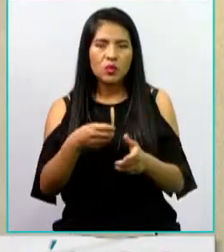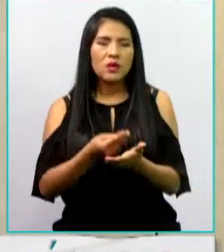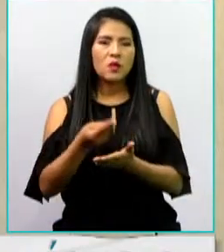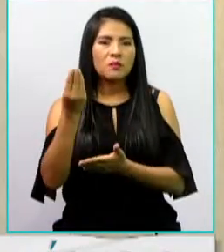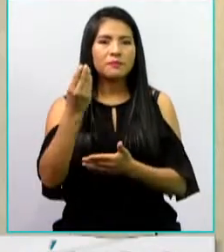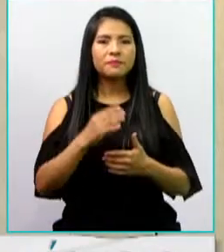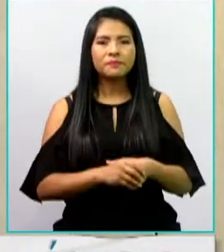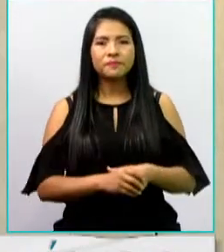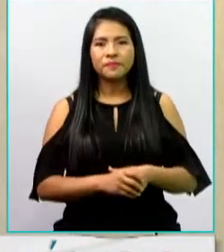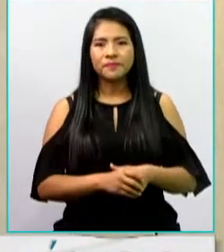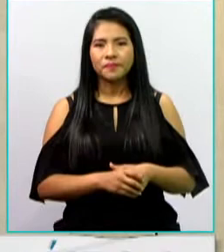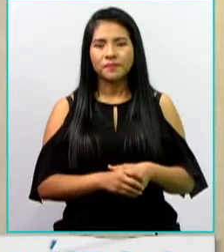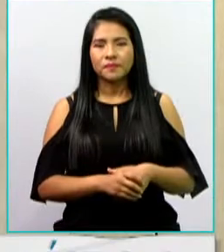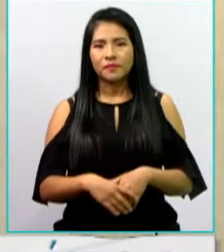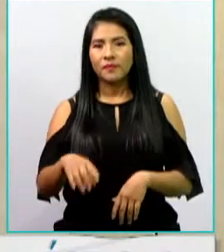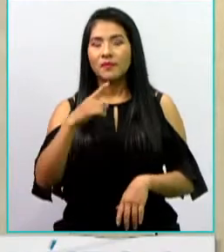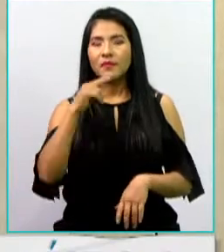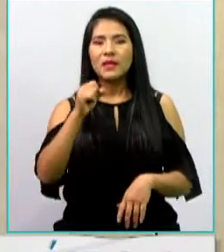Quiero invitar, ¿no?,